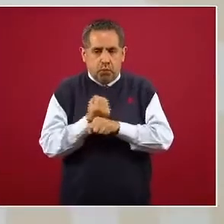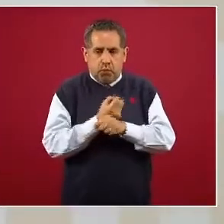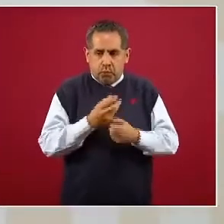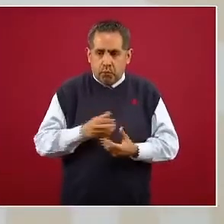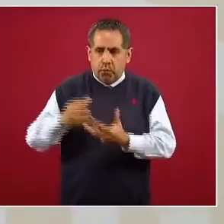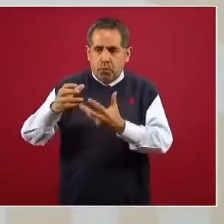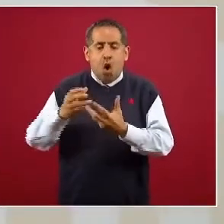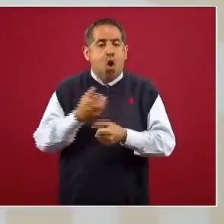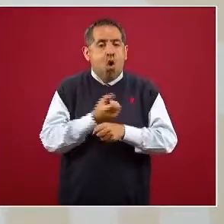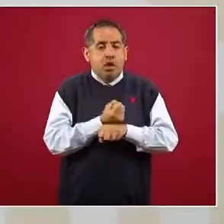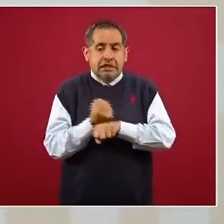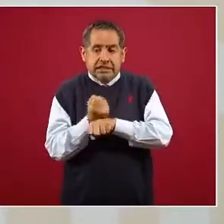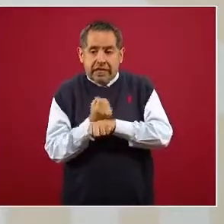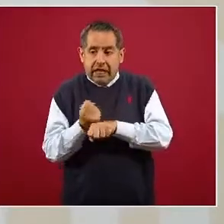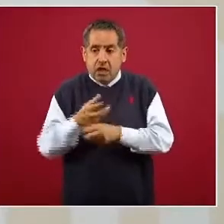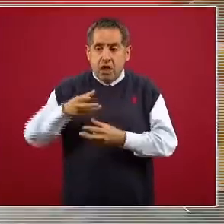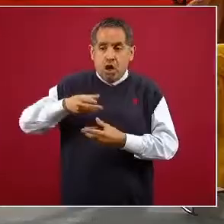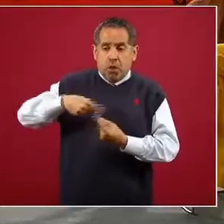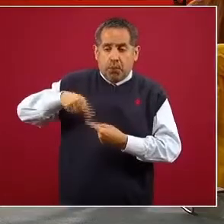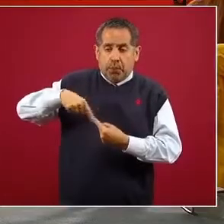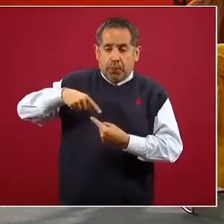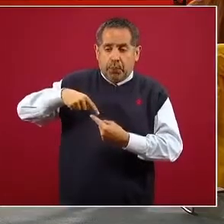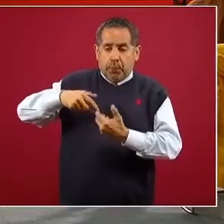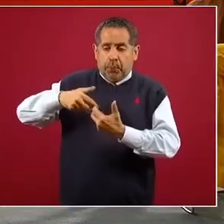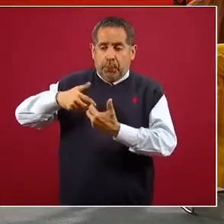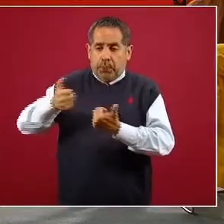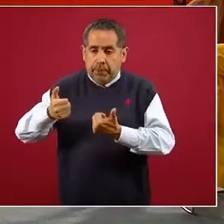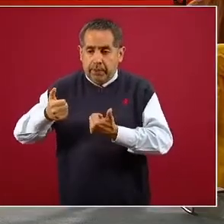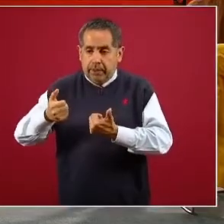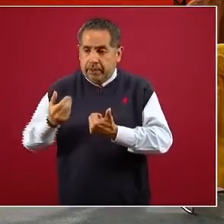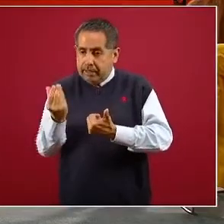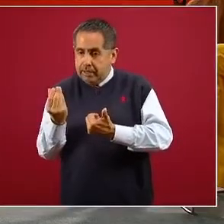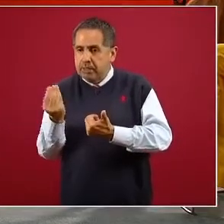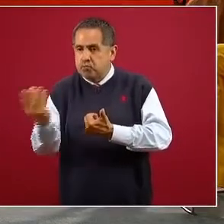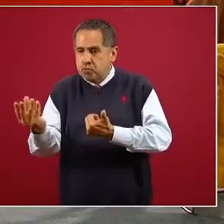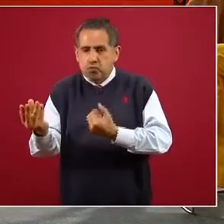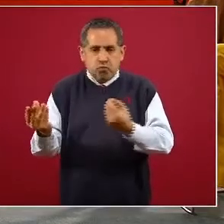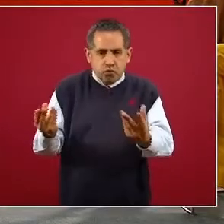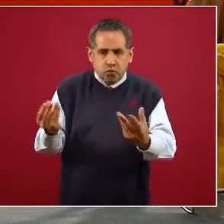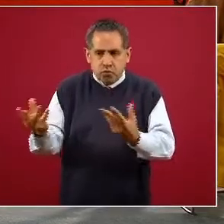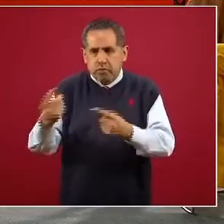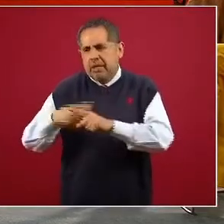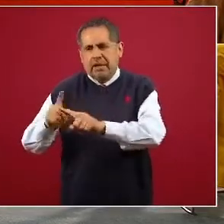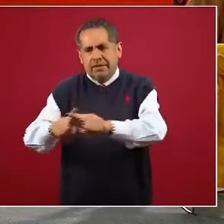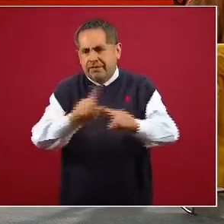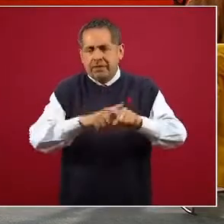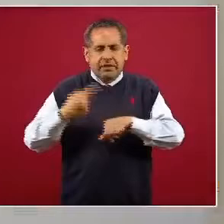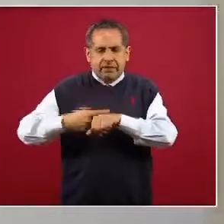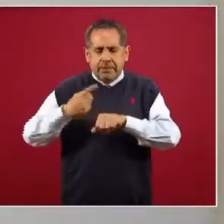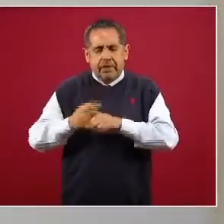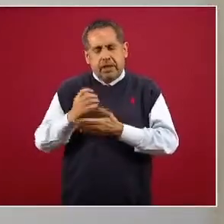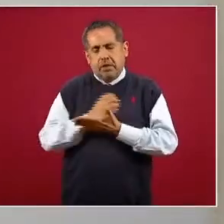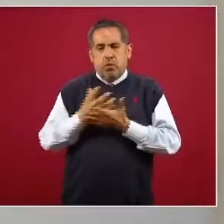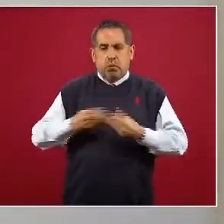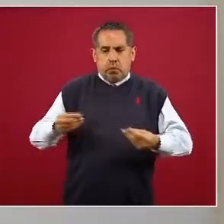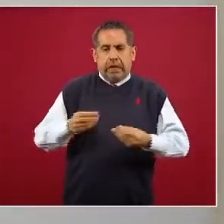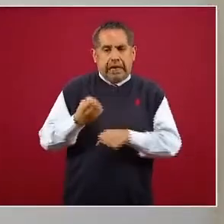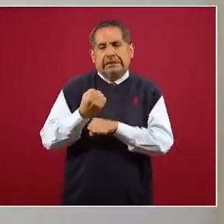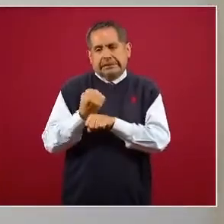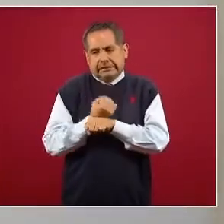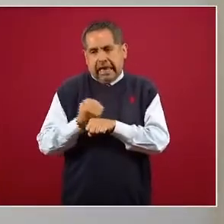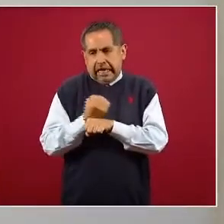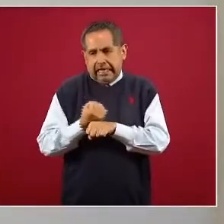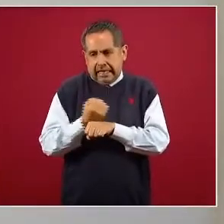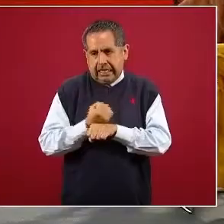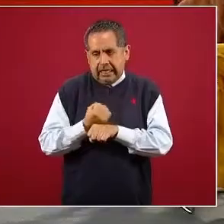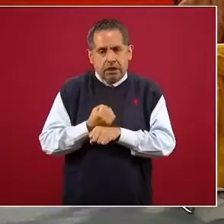de la sangre humana, para distintos tratamientos que se usan en distintas enfermedades. Y nos acompaña la